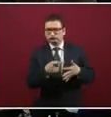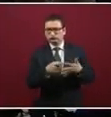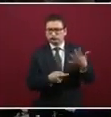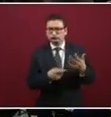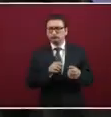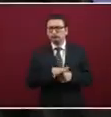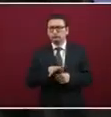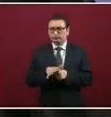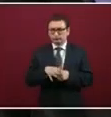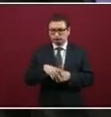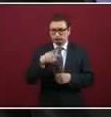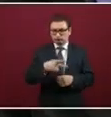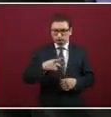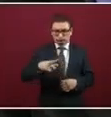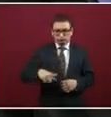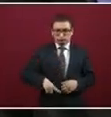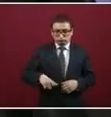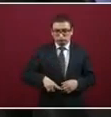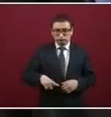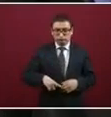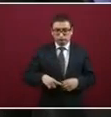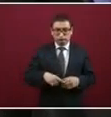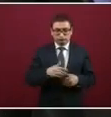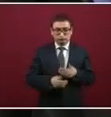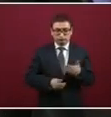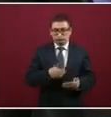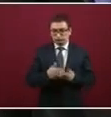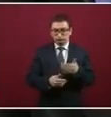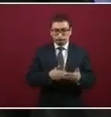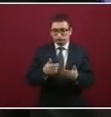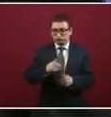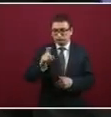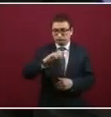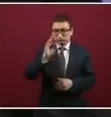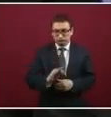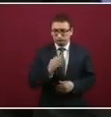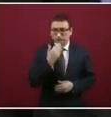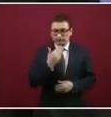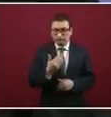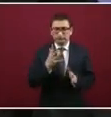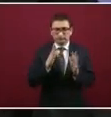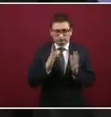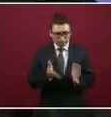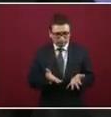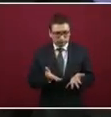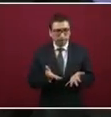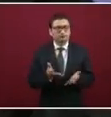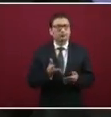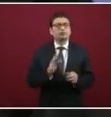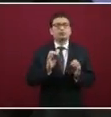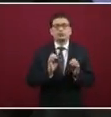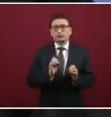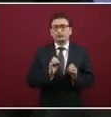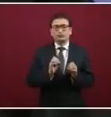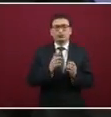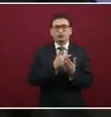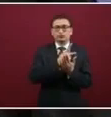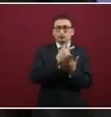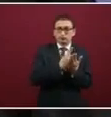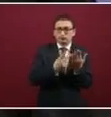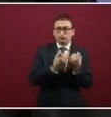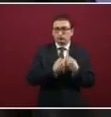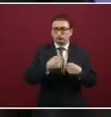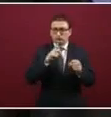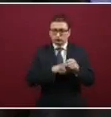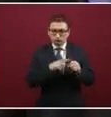decir que su gobierno ya está caminando al 100%, es decir, si ya se entregaron también todos los programas sociales,